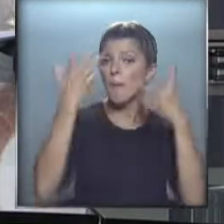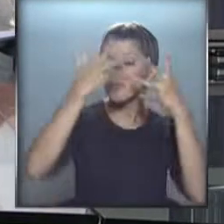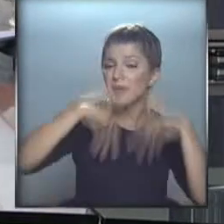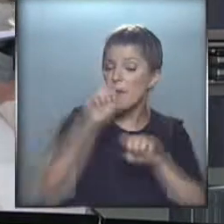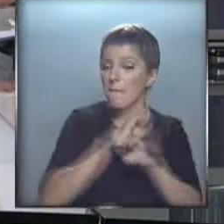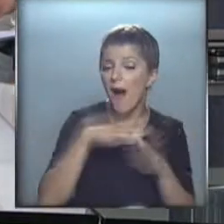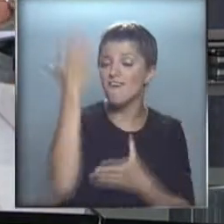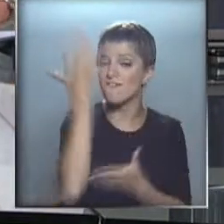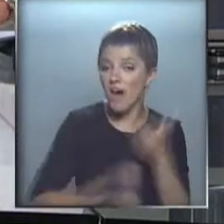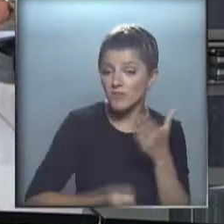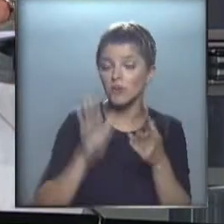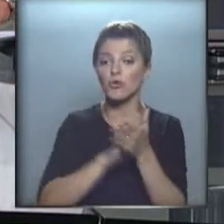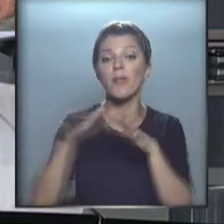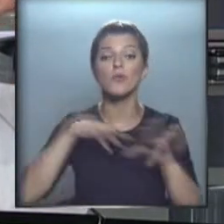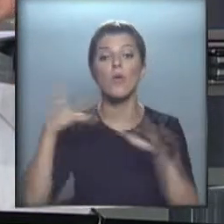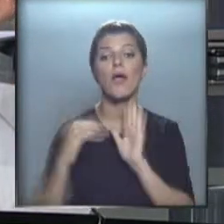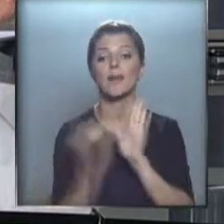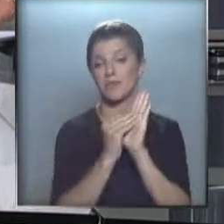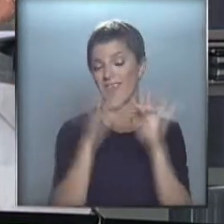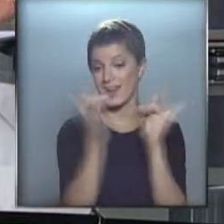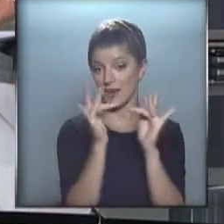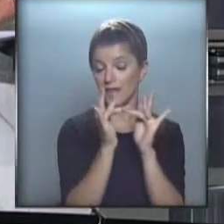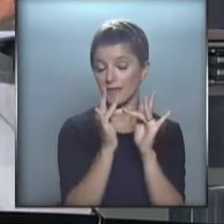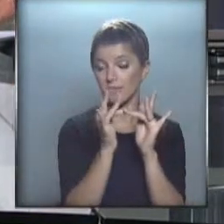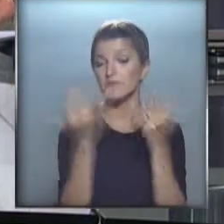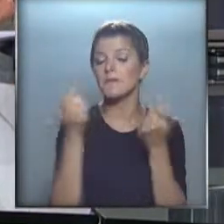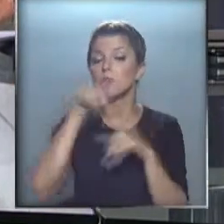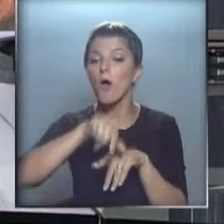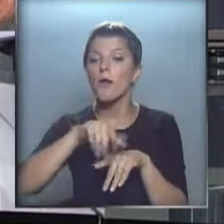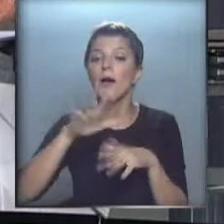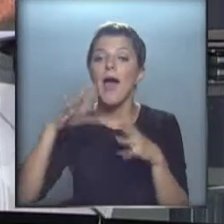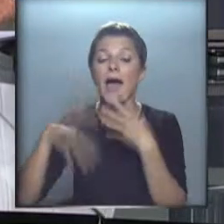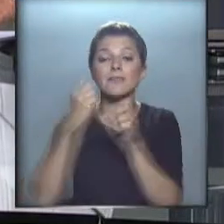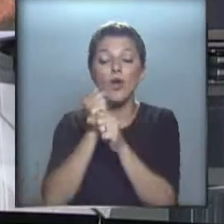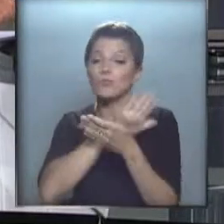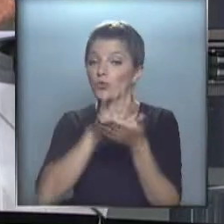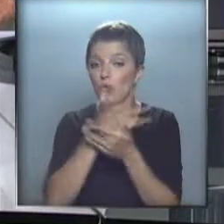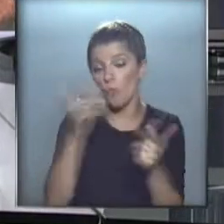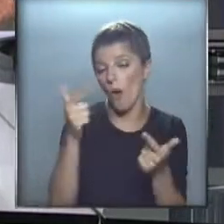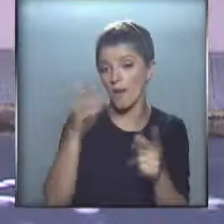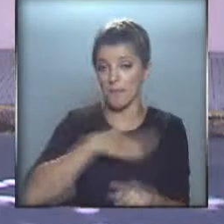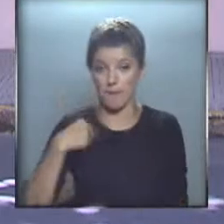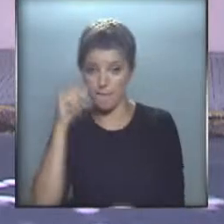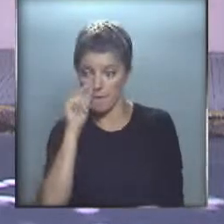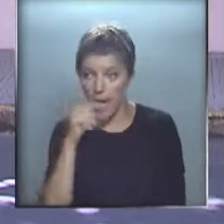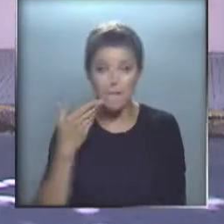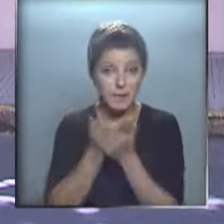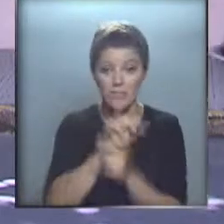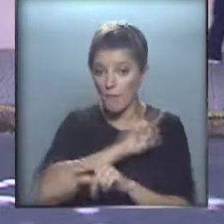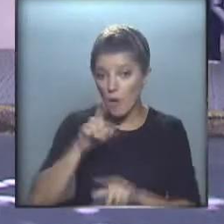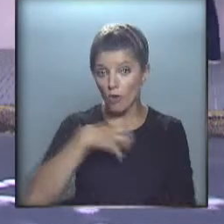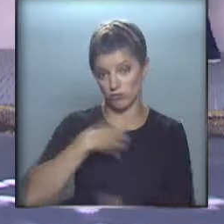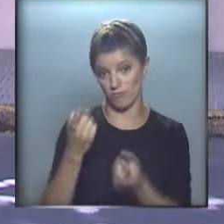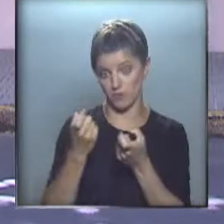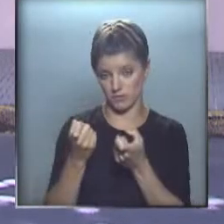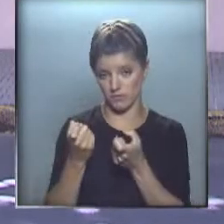inscripciones online que no están dando respuesta a las necesidades ni de los padres ni de los chicos el nuevo sistema online